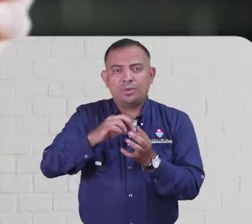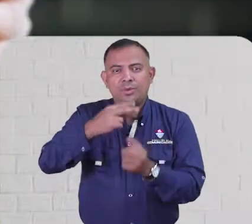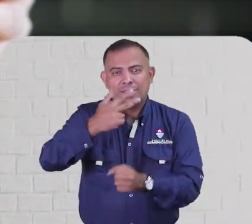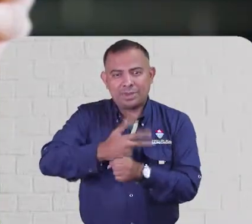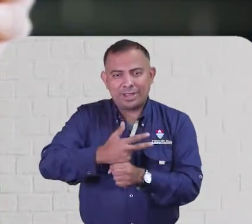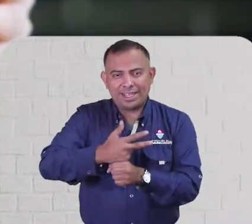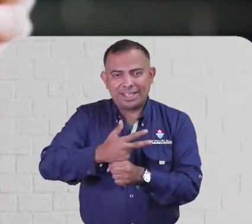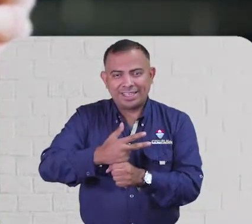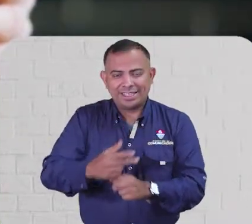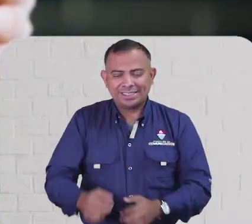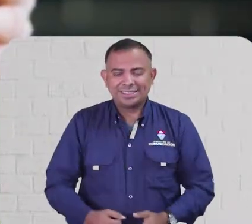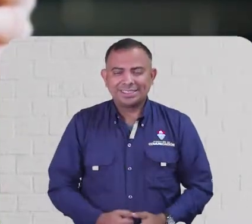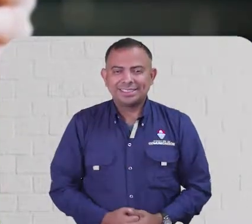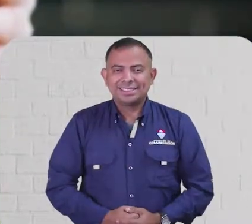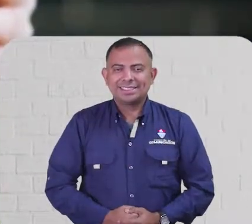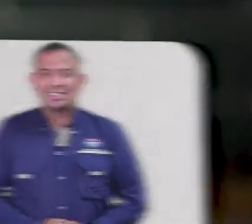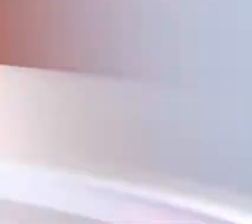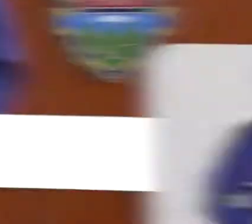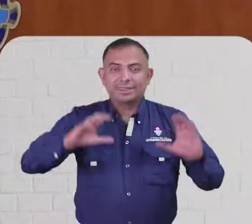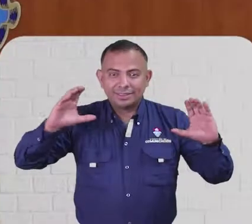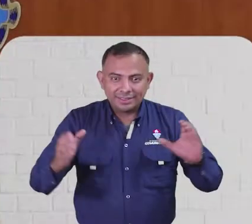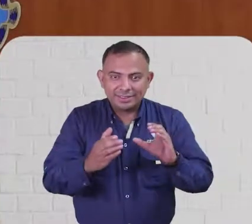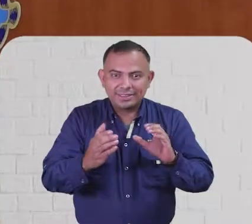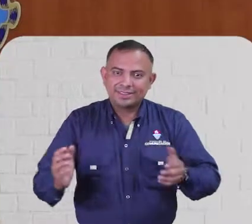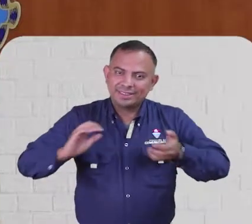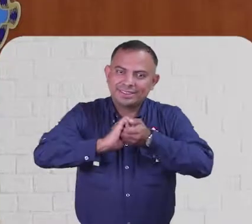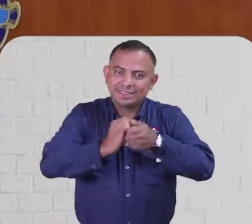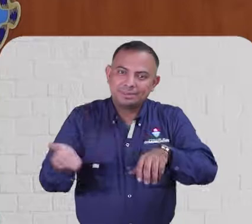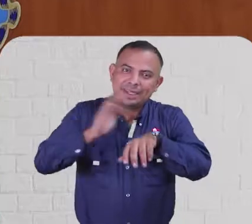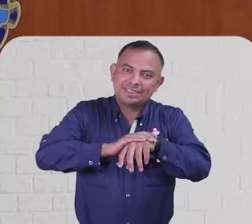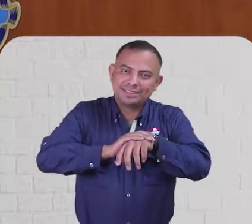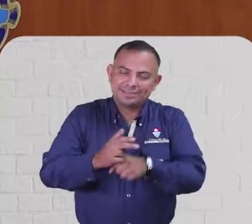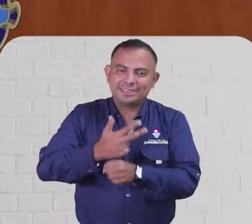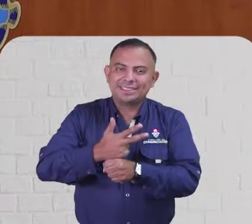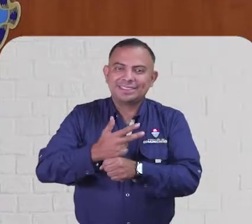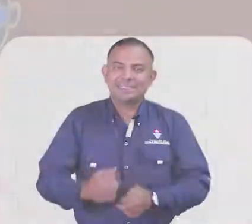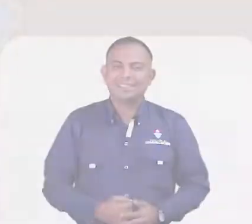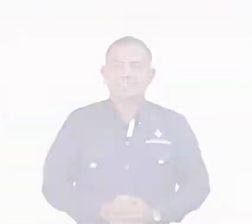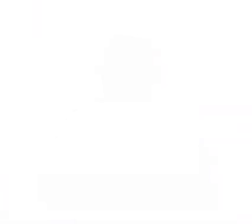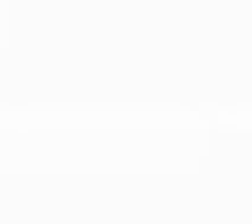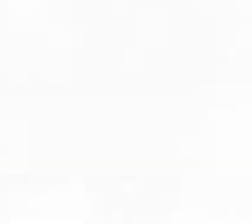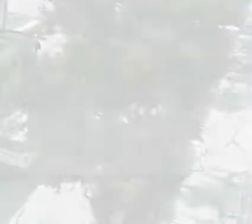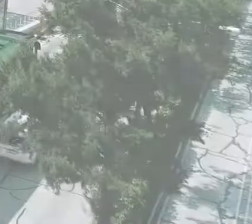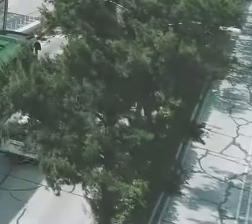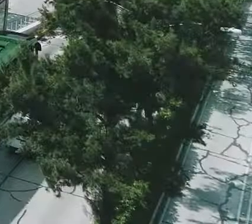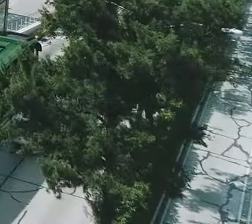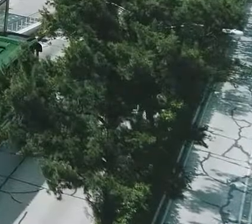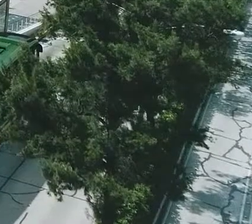Asuntos Sociales, Municipalidad de Guatemala. Porque juntos logramos más.